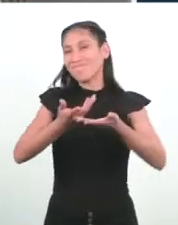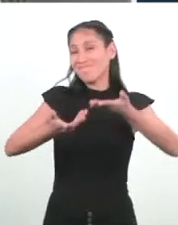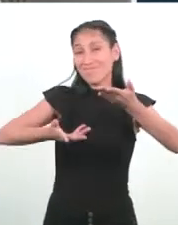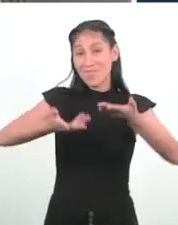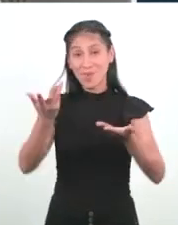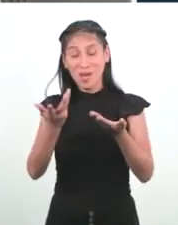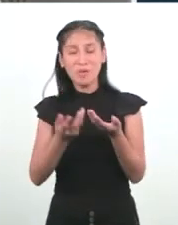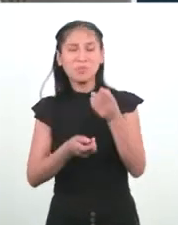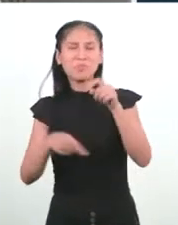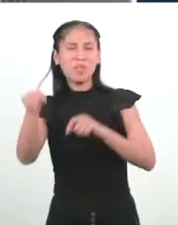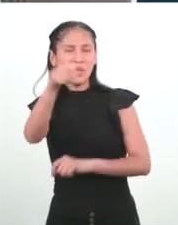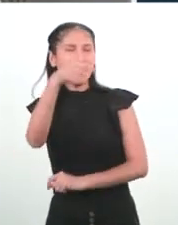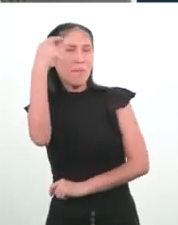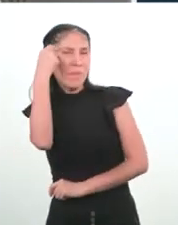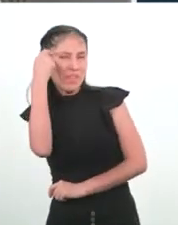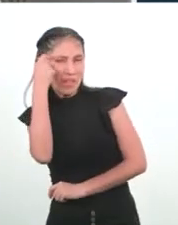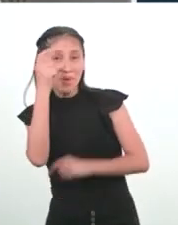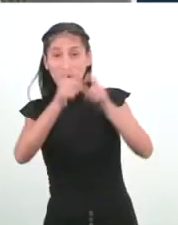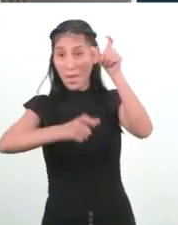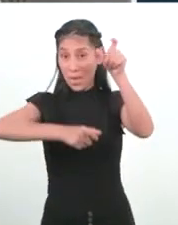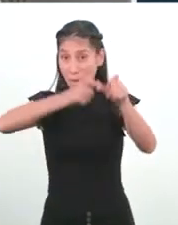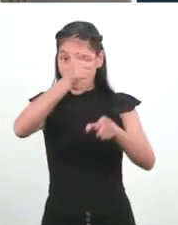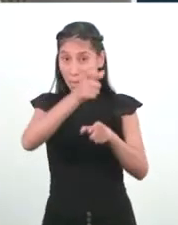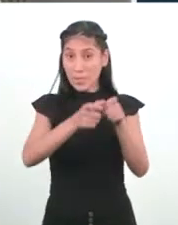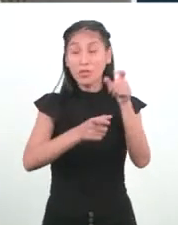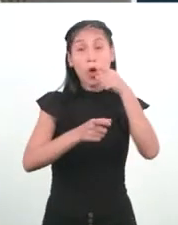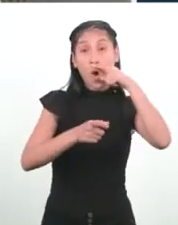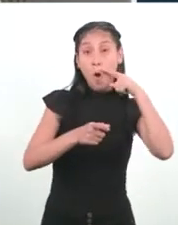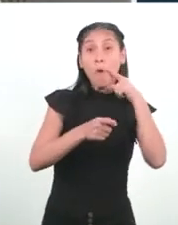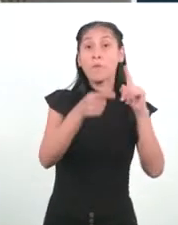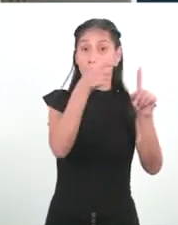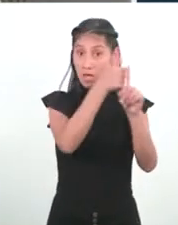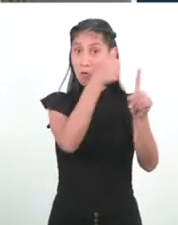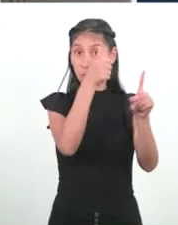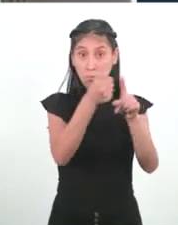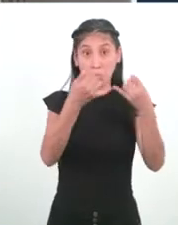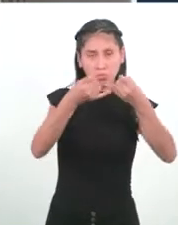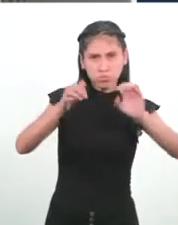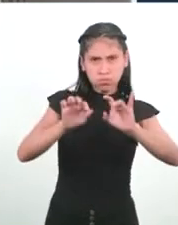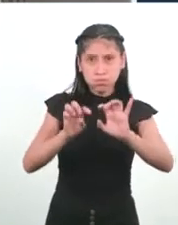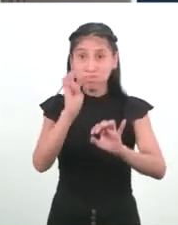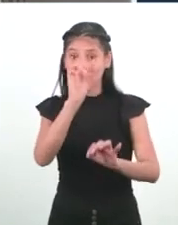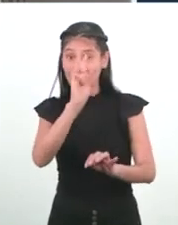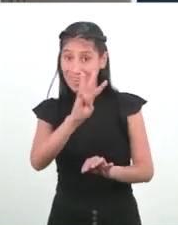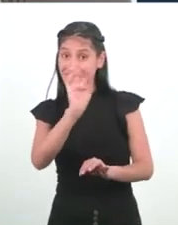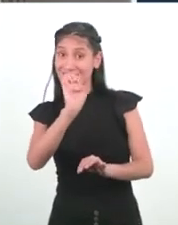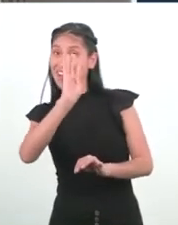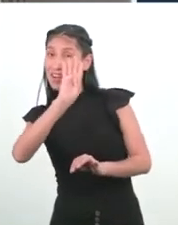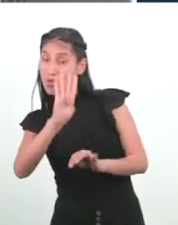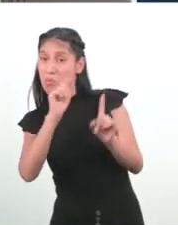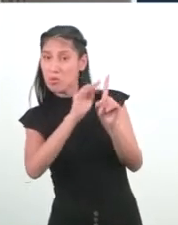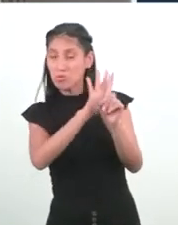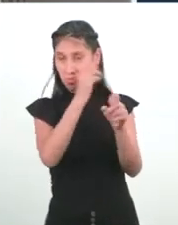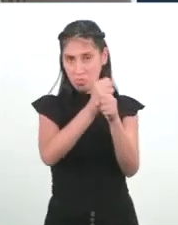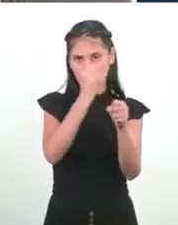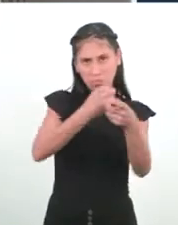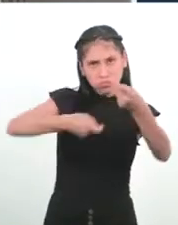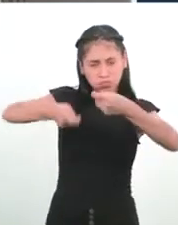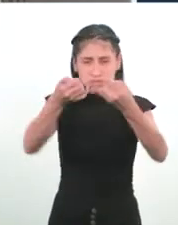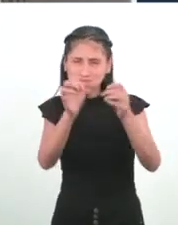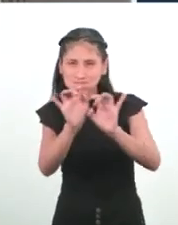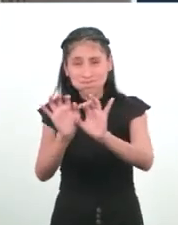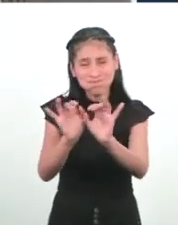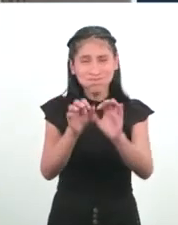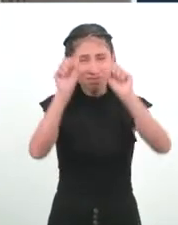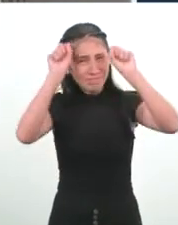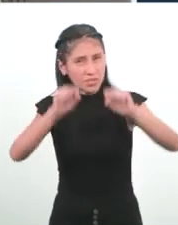años, nos ha hecho pensar que es un mundo más de hombres que de mujeres, cuando eso realmente no tiene por qué ser así y a nadie le conviene que